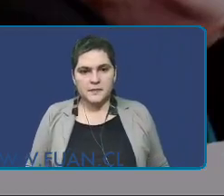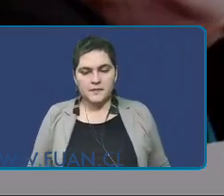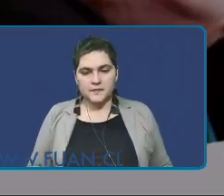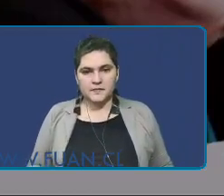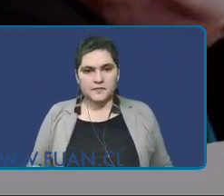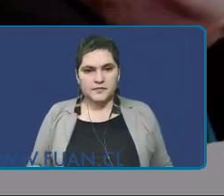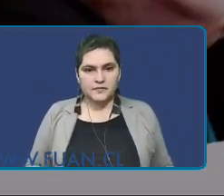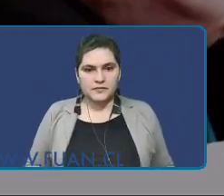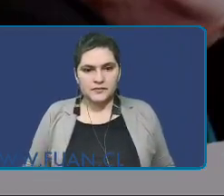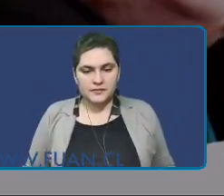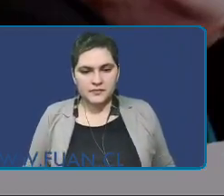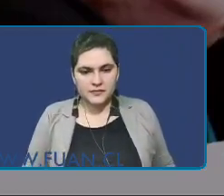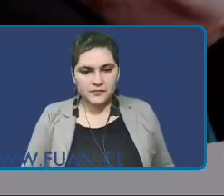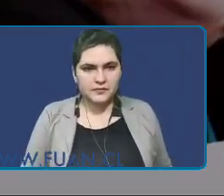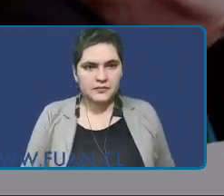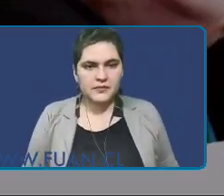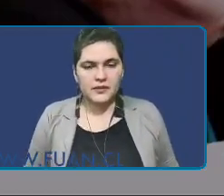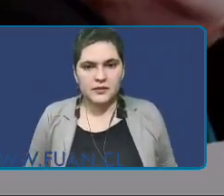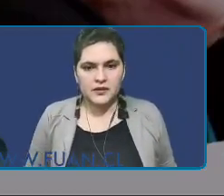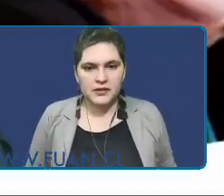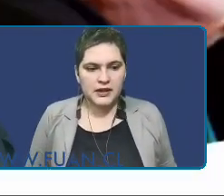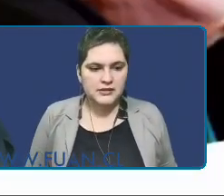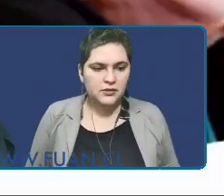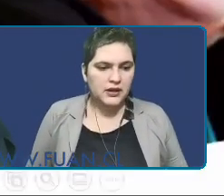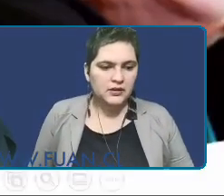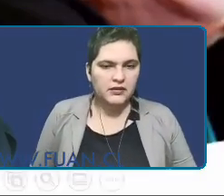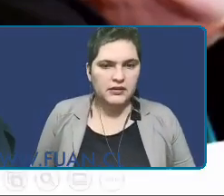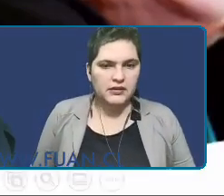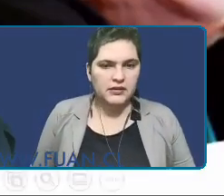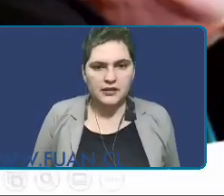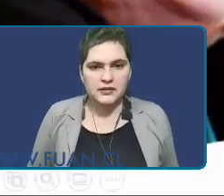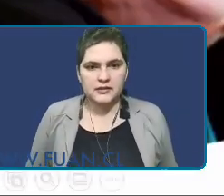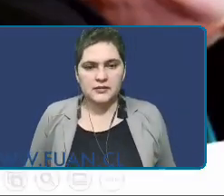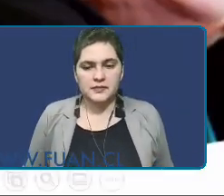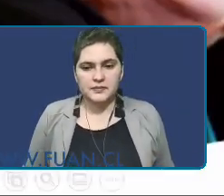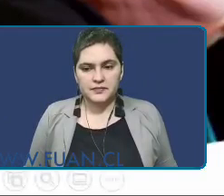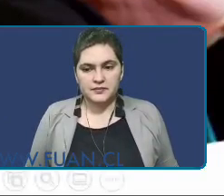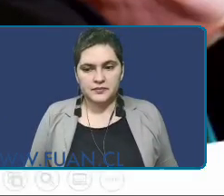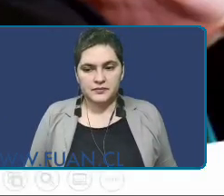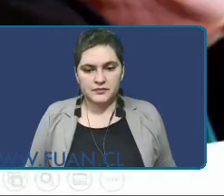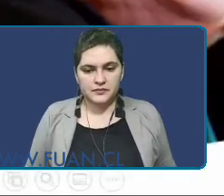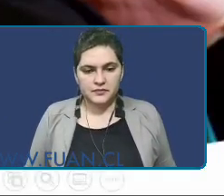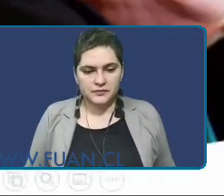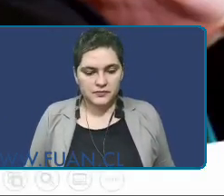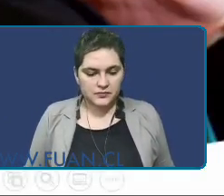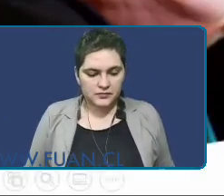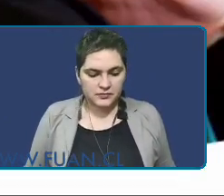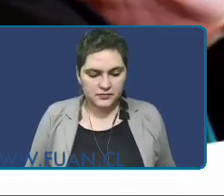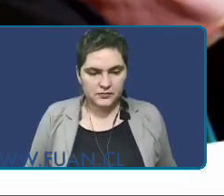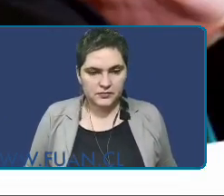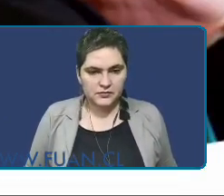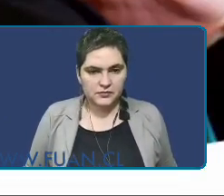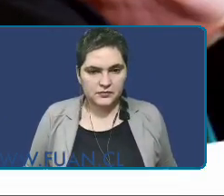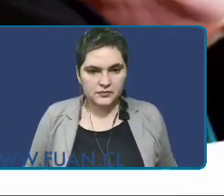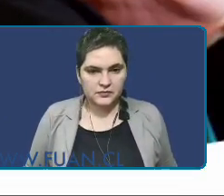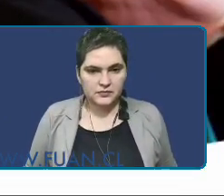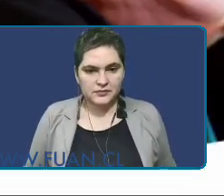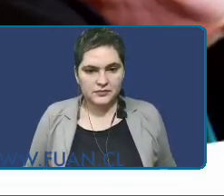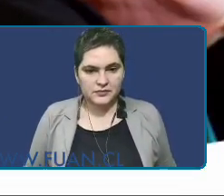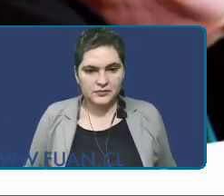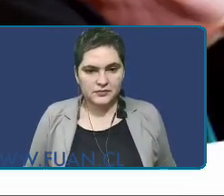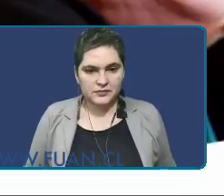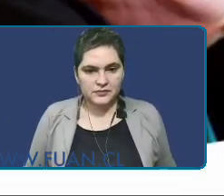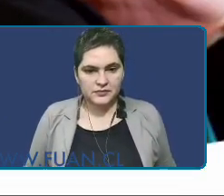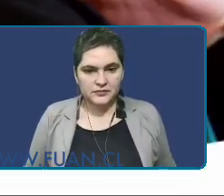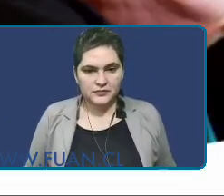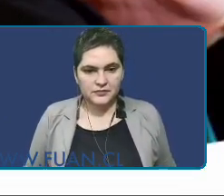Esperamos, doctora. No, ya está listo, no se preocupe. No se preocupe. Perfecto. Ya. Ahí sí. Me provoqué ruido acá nomás. Entonces, sí